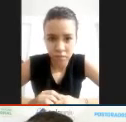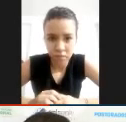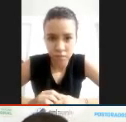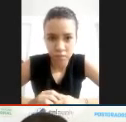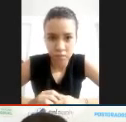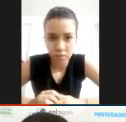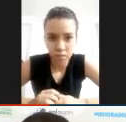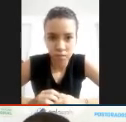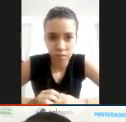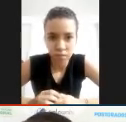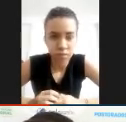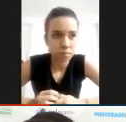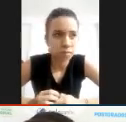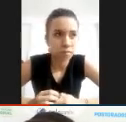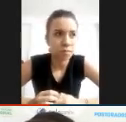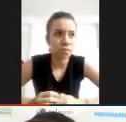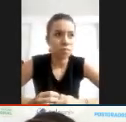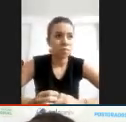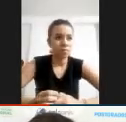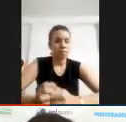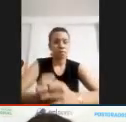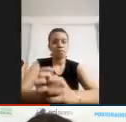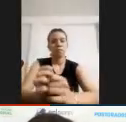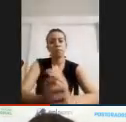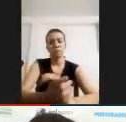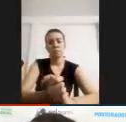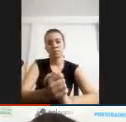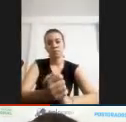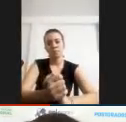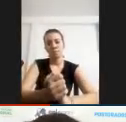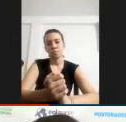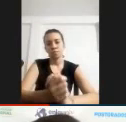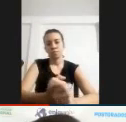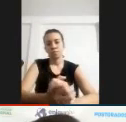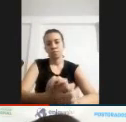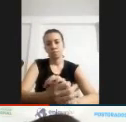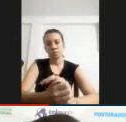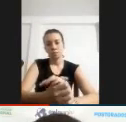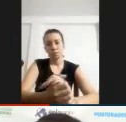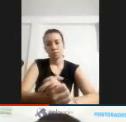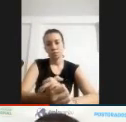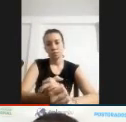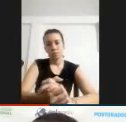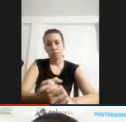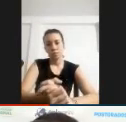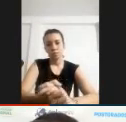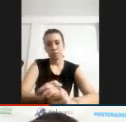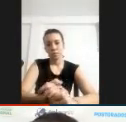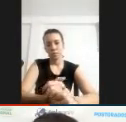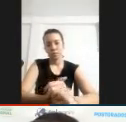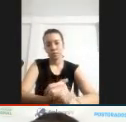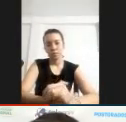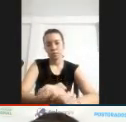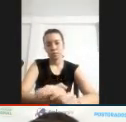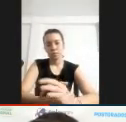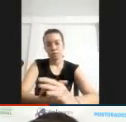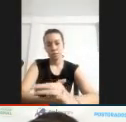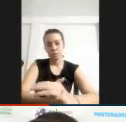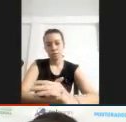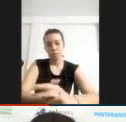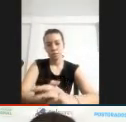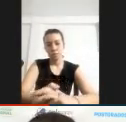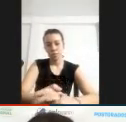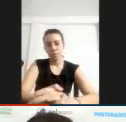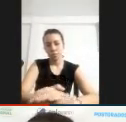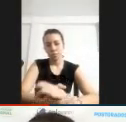Y bueno, nada, desearles una feliz tarde. No sé si alguien más, nos queda algo más de tiempo. Nos acompaña hoy el ingeniero, el técnico especialista en este